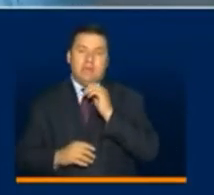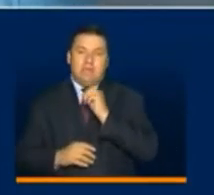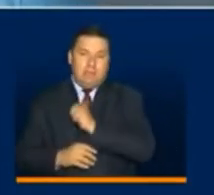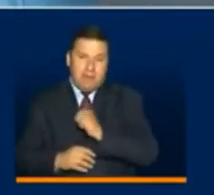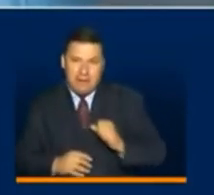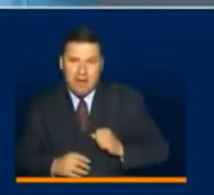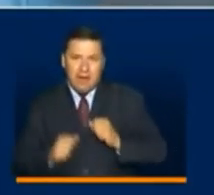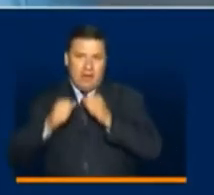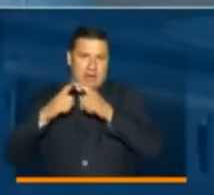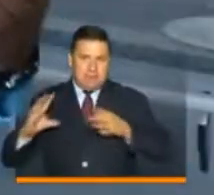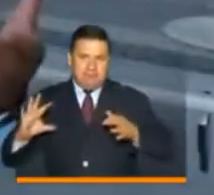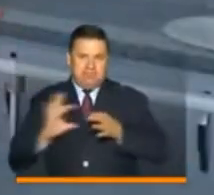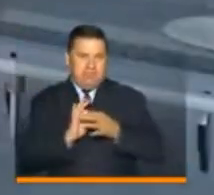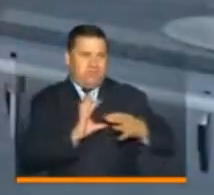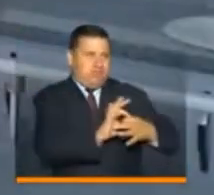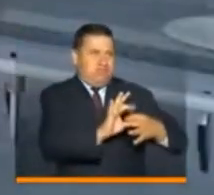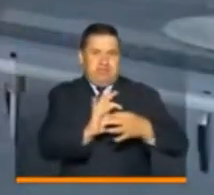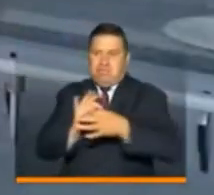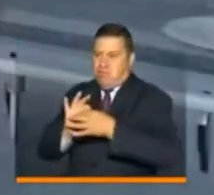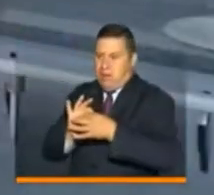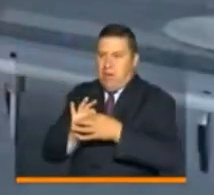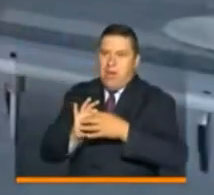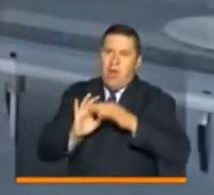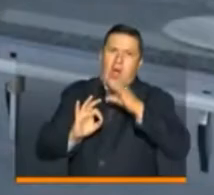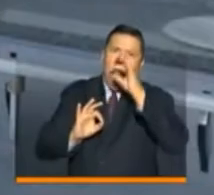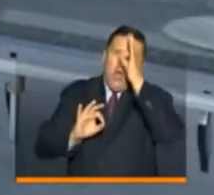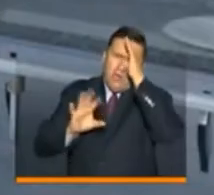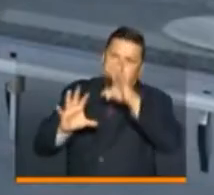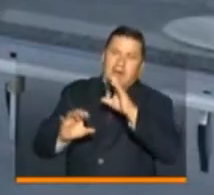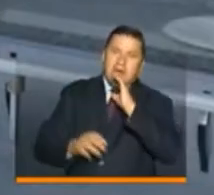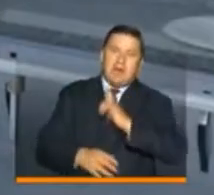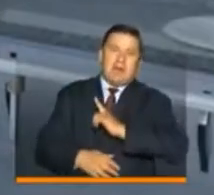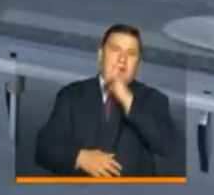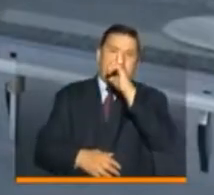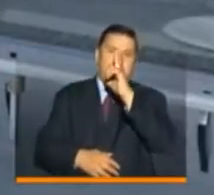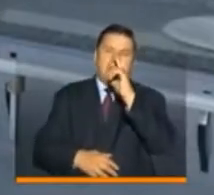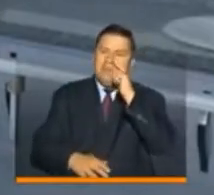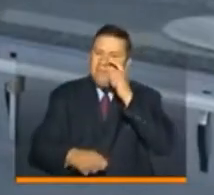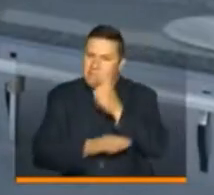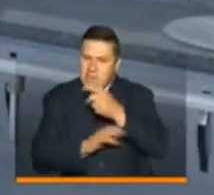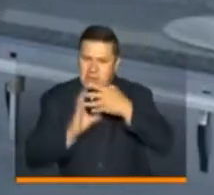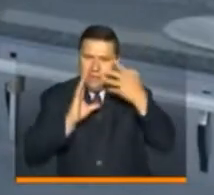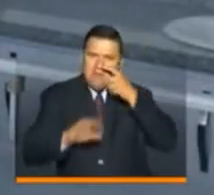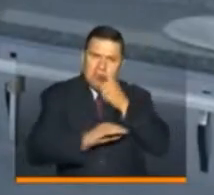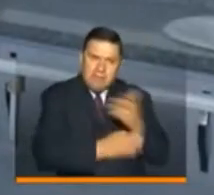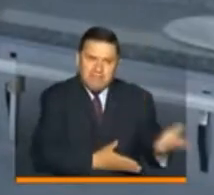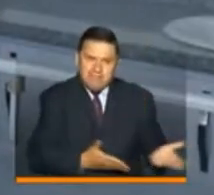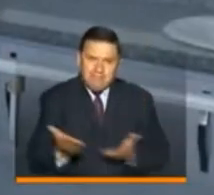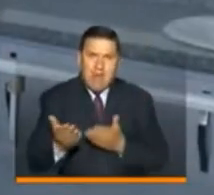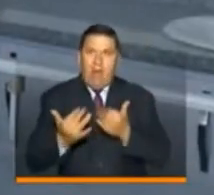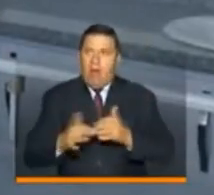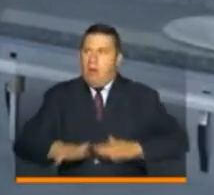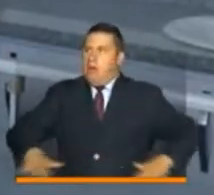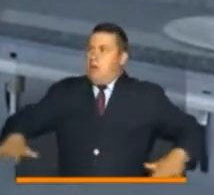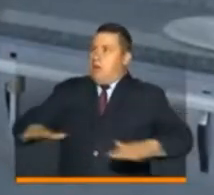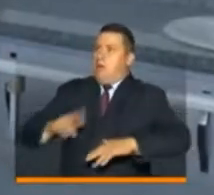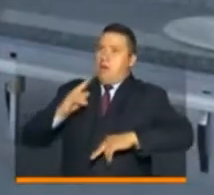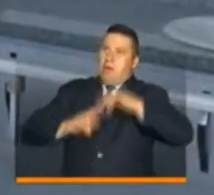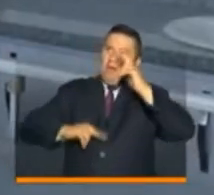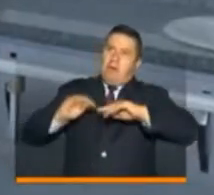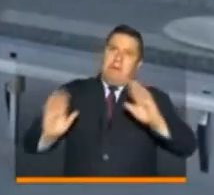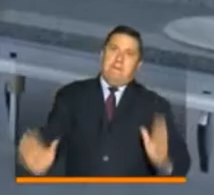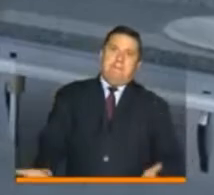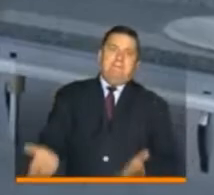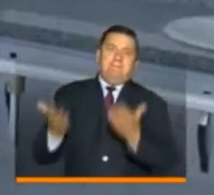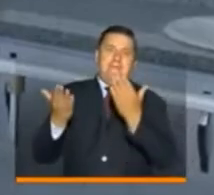sector privado, de muchos aliados estratégicos liderados por el agente interventor, que hoy permite que tengamos una mejor infraestructura